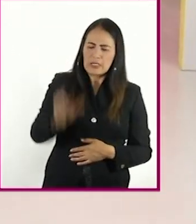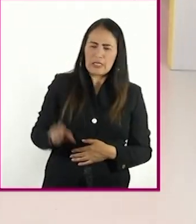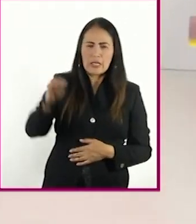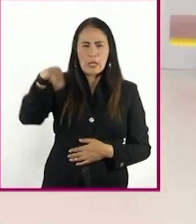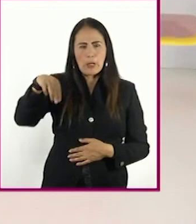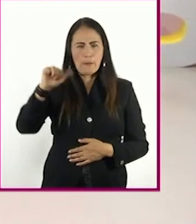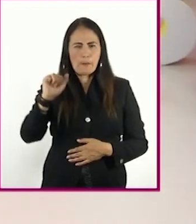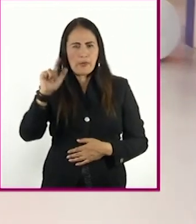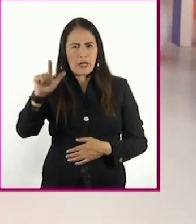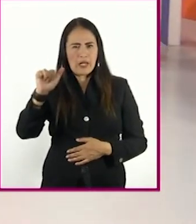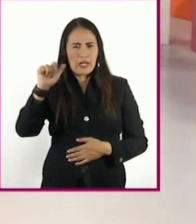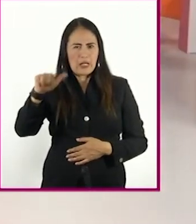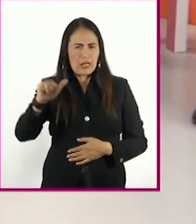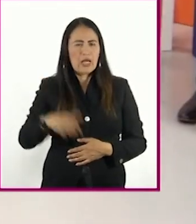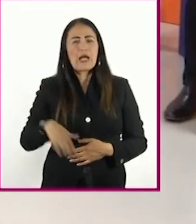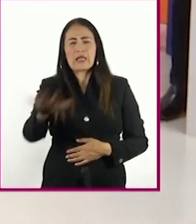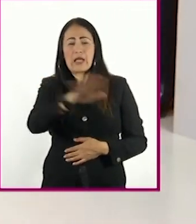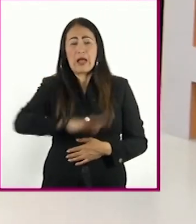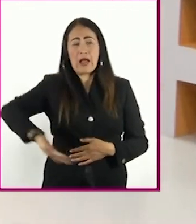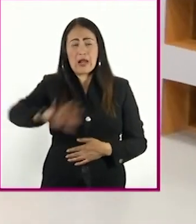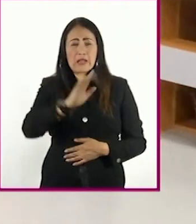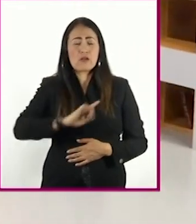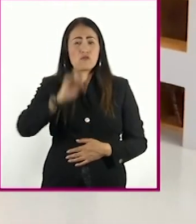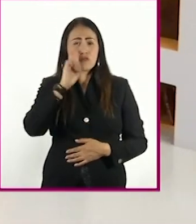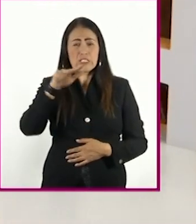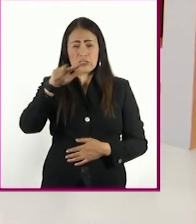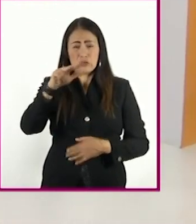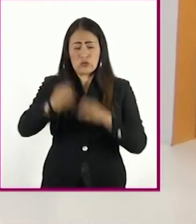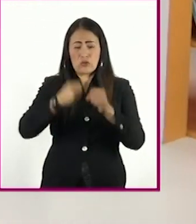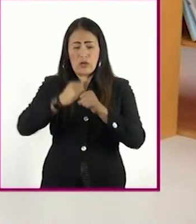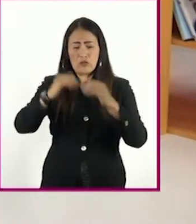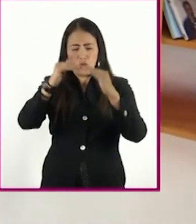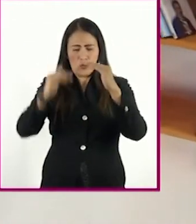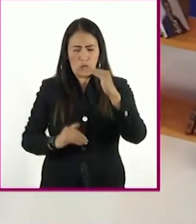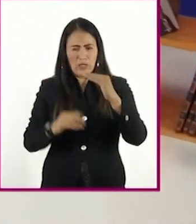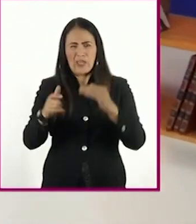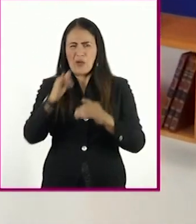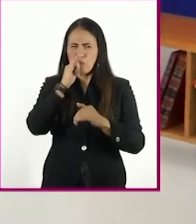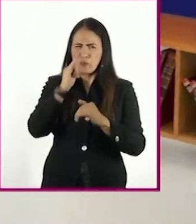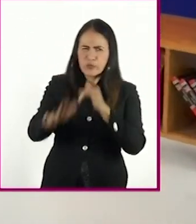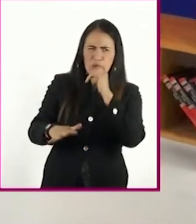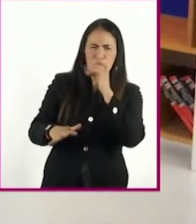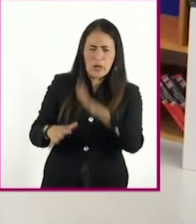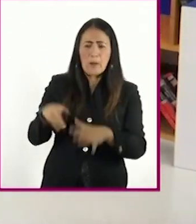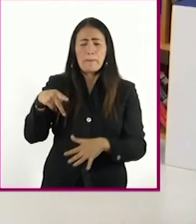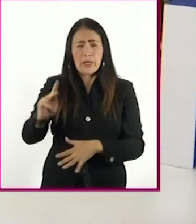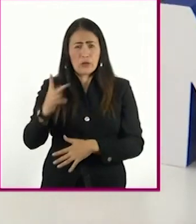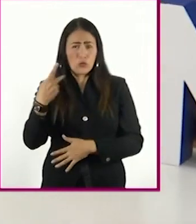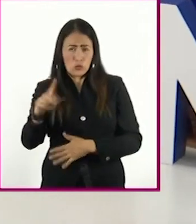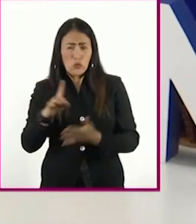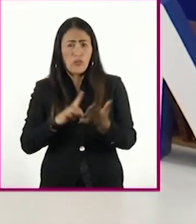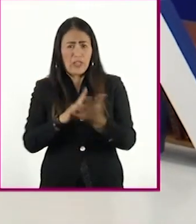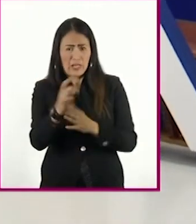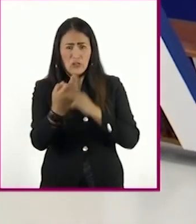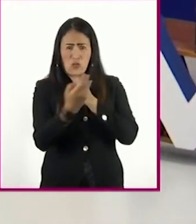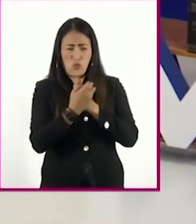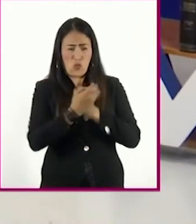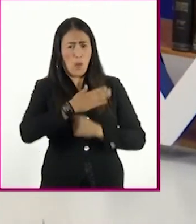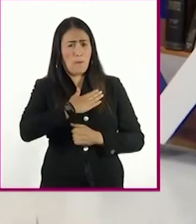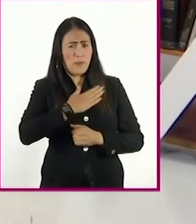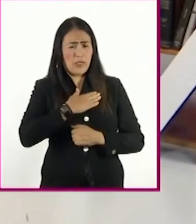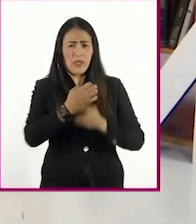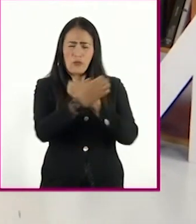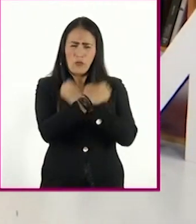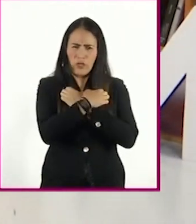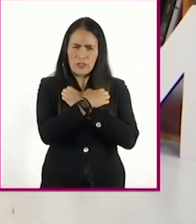se vive en aquella zona donde una menor de edad enfrenta agresiones mientras defiende su derecho a la educación nos